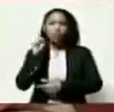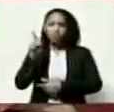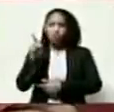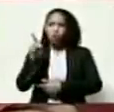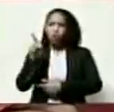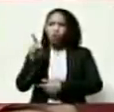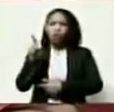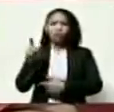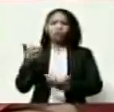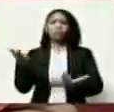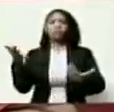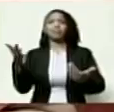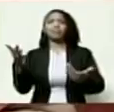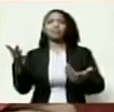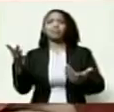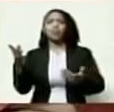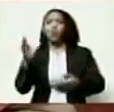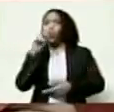sinvergüenza.